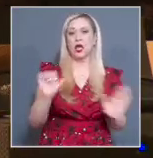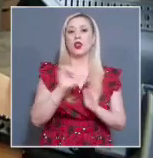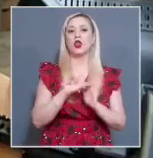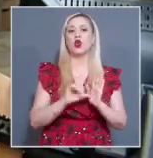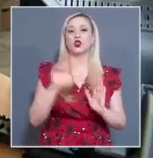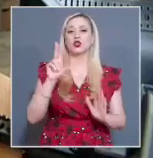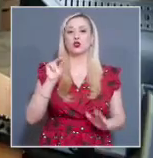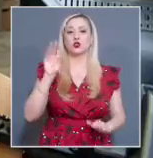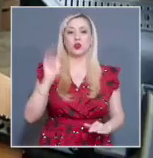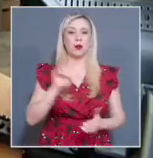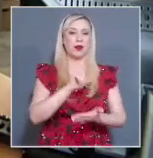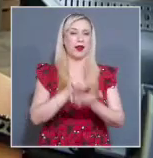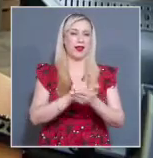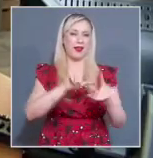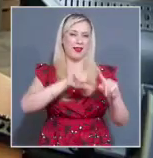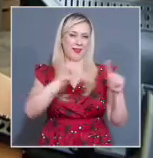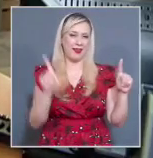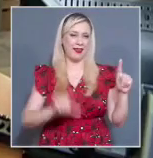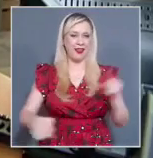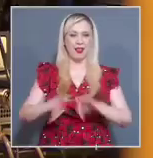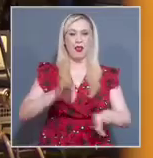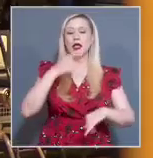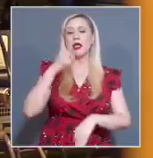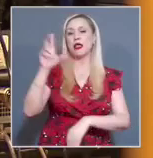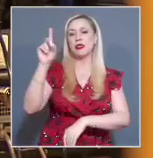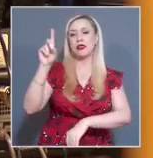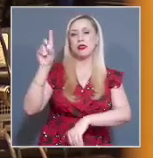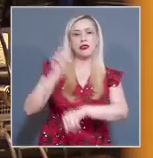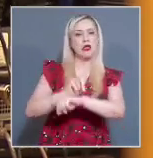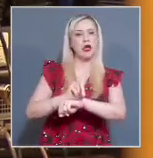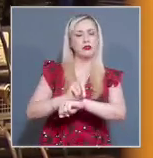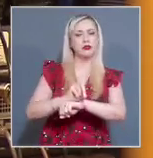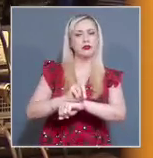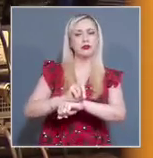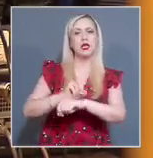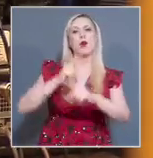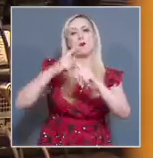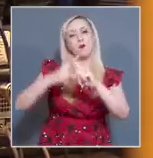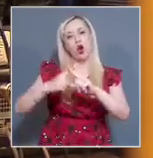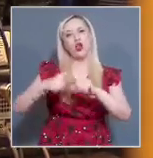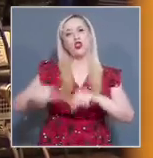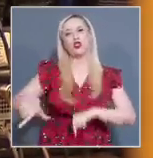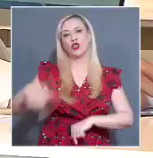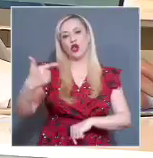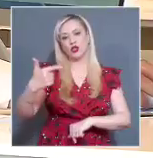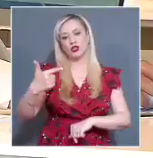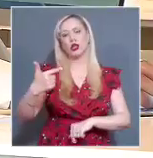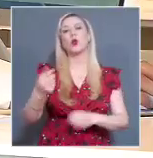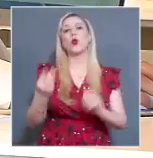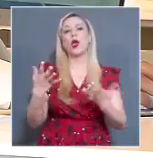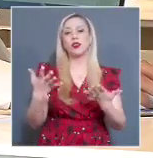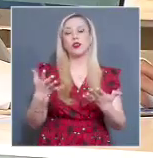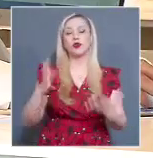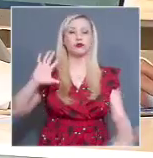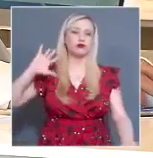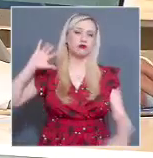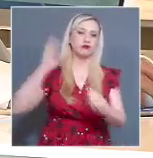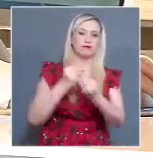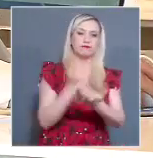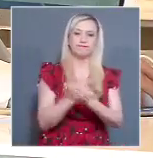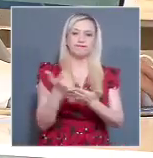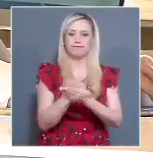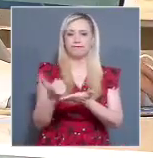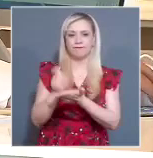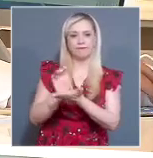Trabajo comprende 30 días, cantidad que debe multiplicarse por 12 para obtener la cantidad total máxima. Ello sin considerar